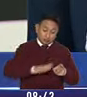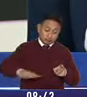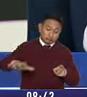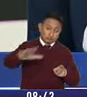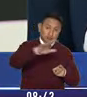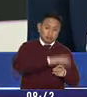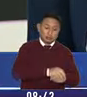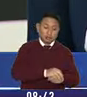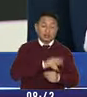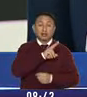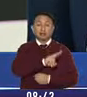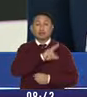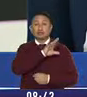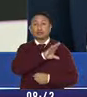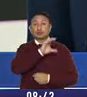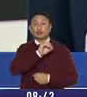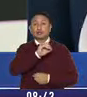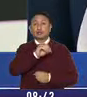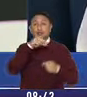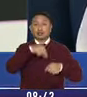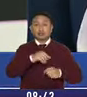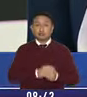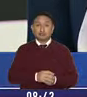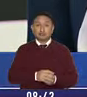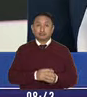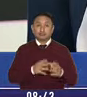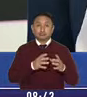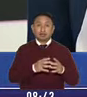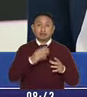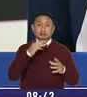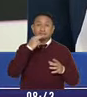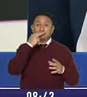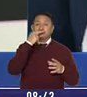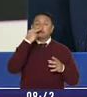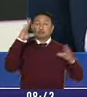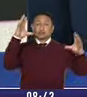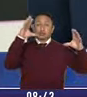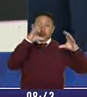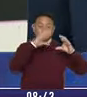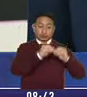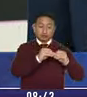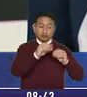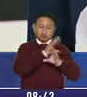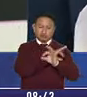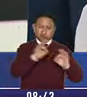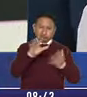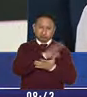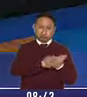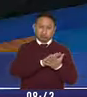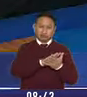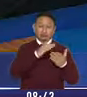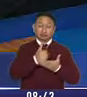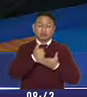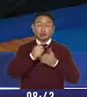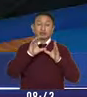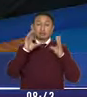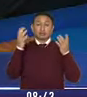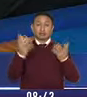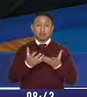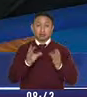Andino, 250 toneladas de captura de carbono y aporta en la reducción del calentamiento global. Y